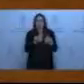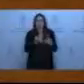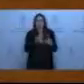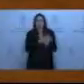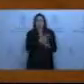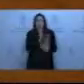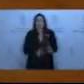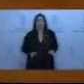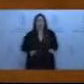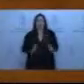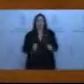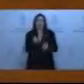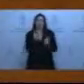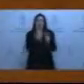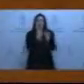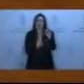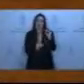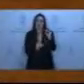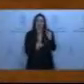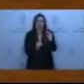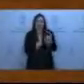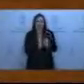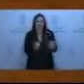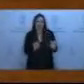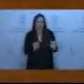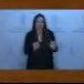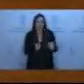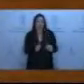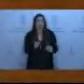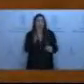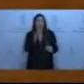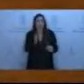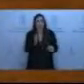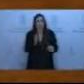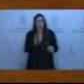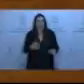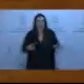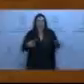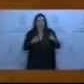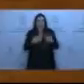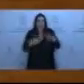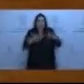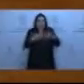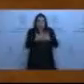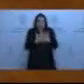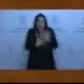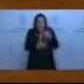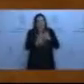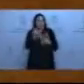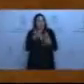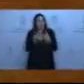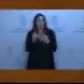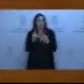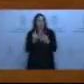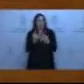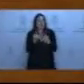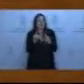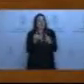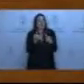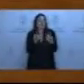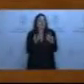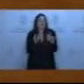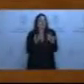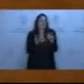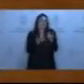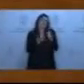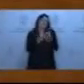costes económicos, ¿no? No solo eso, sino que curiosamente algunas fusiones han supuesto en realidad, en